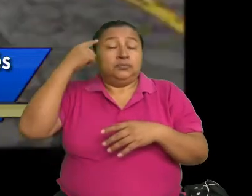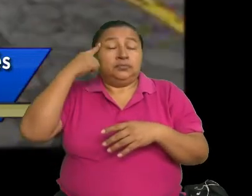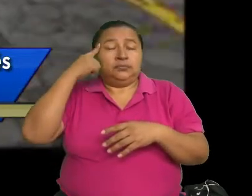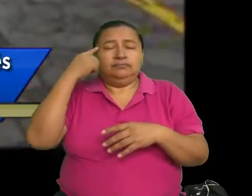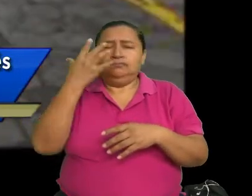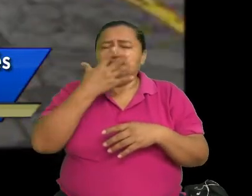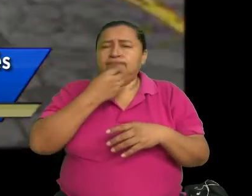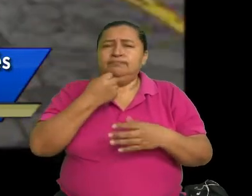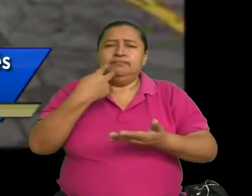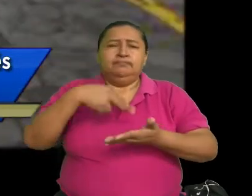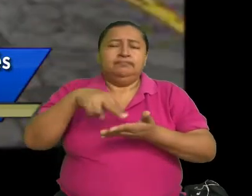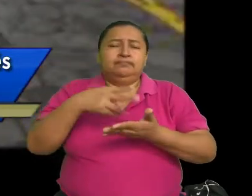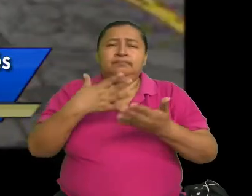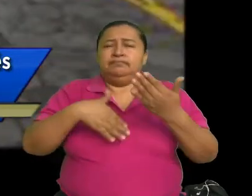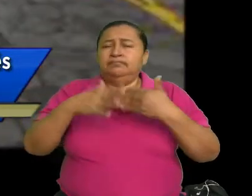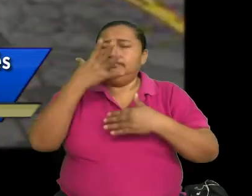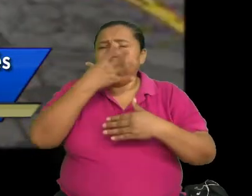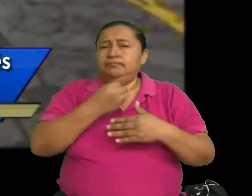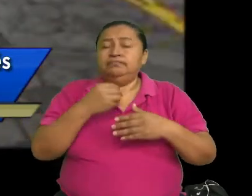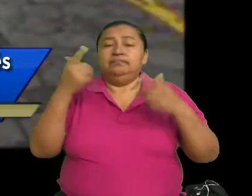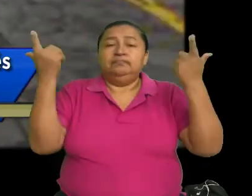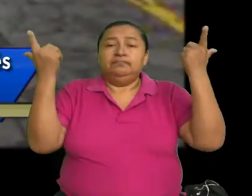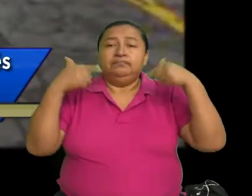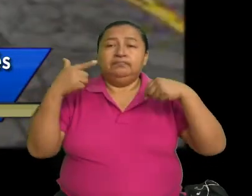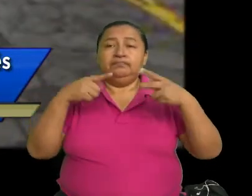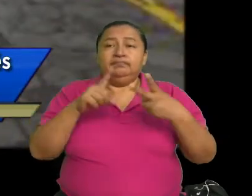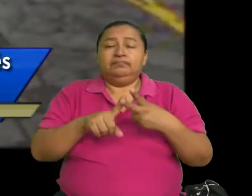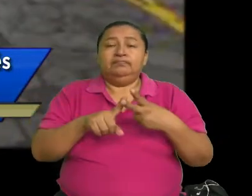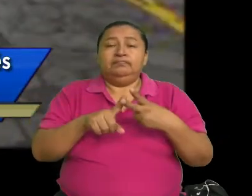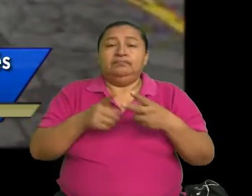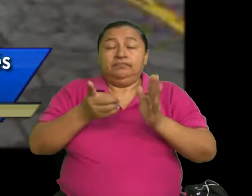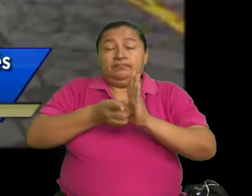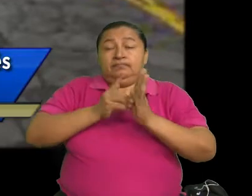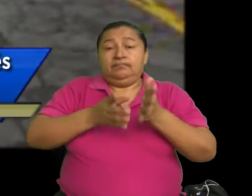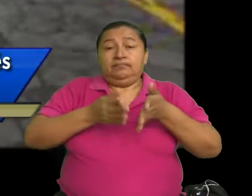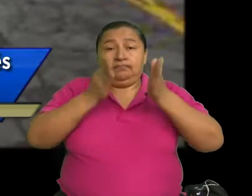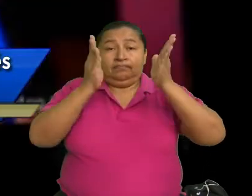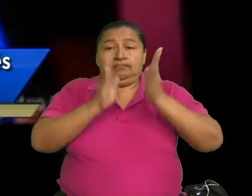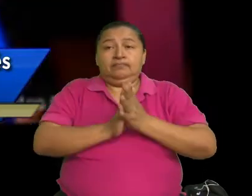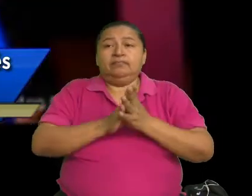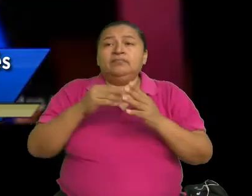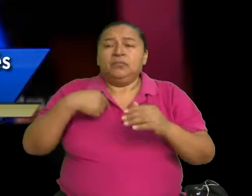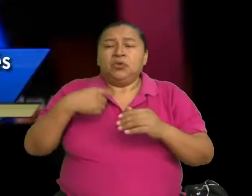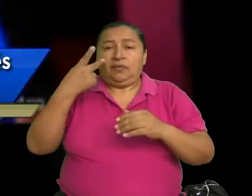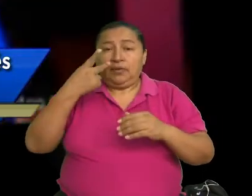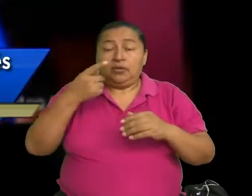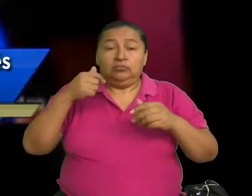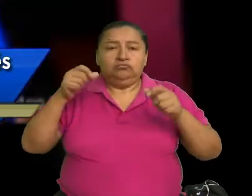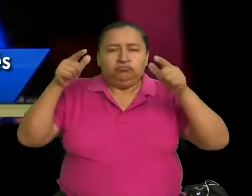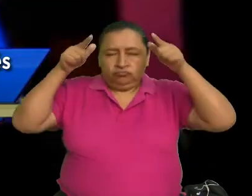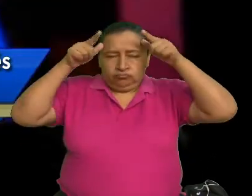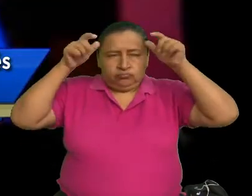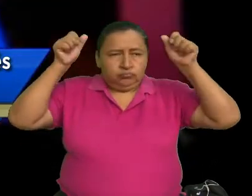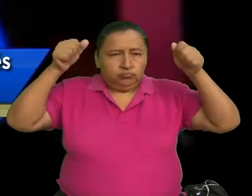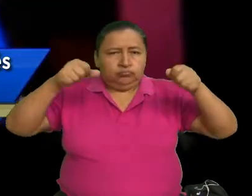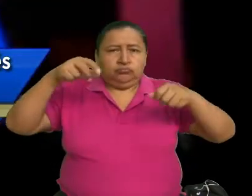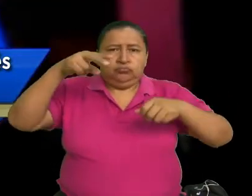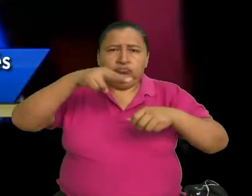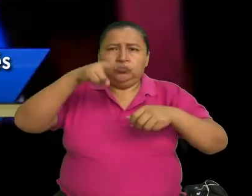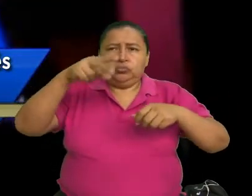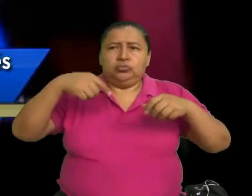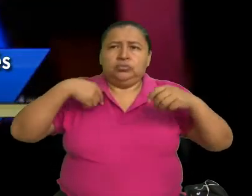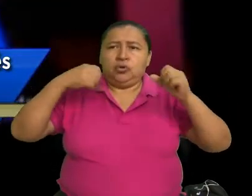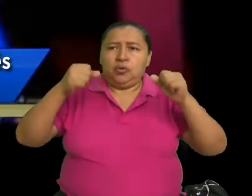hermosos que tiene Nicaragua están entre Masaya y Diriamba. ¿Usted ha visto el torhuaco? Que bailan